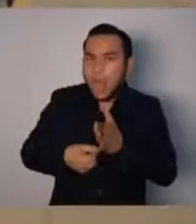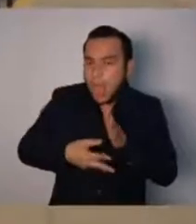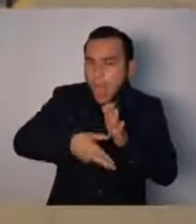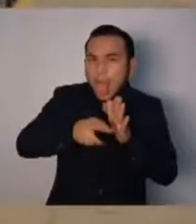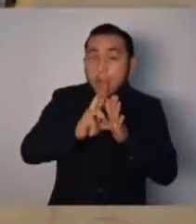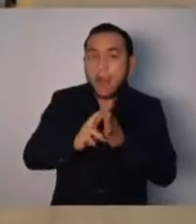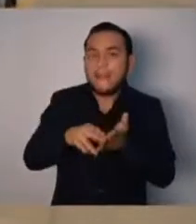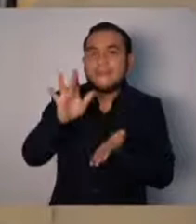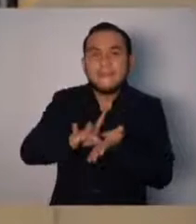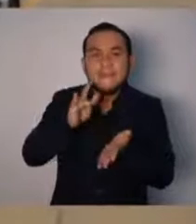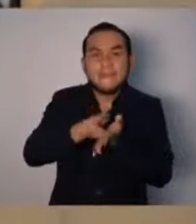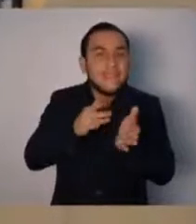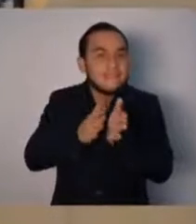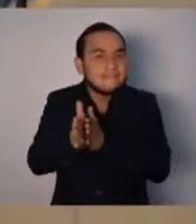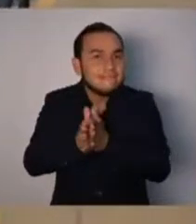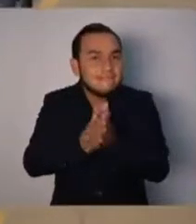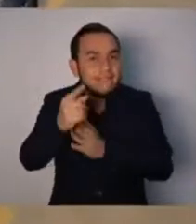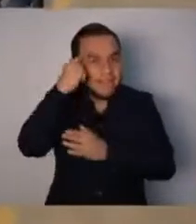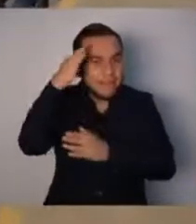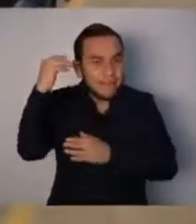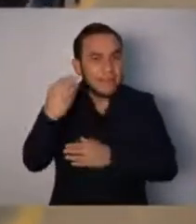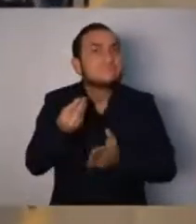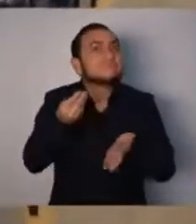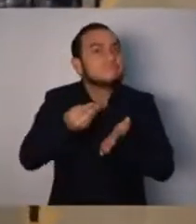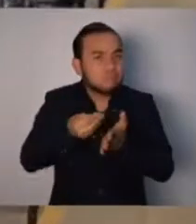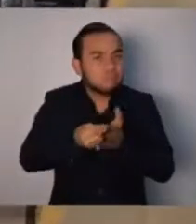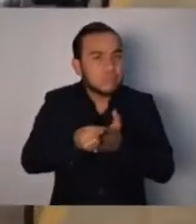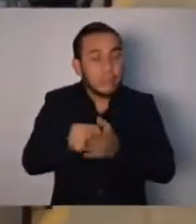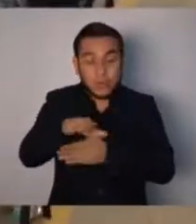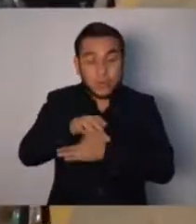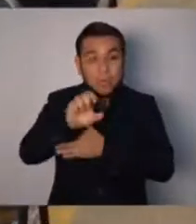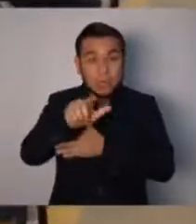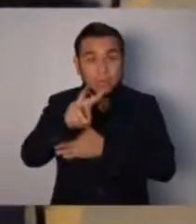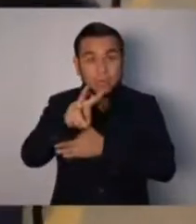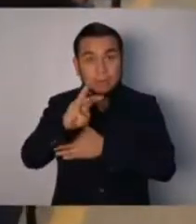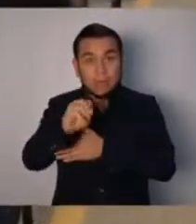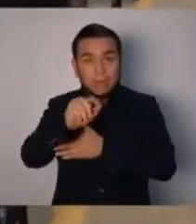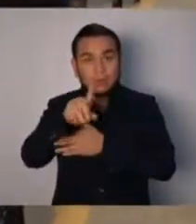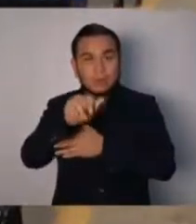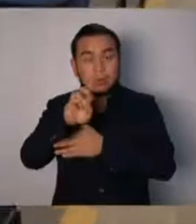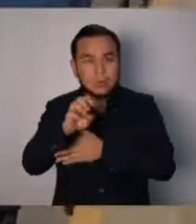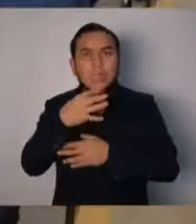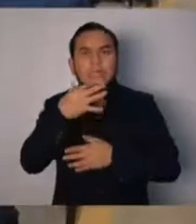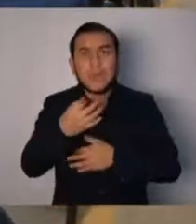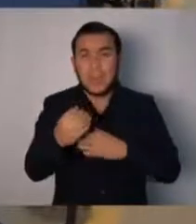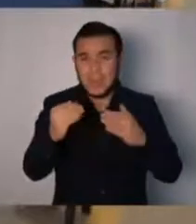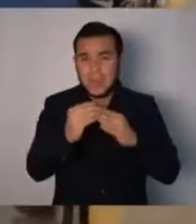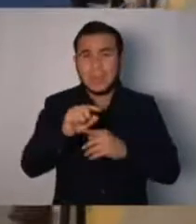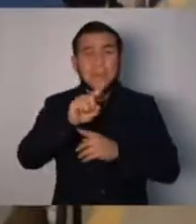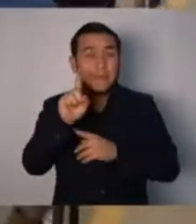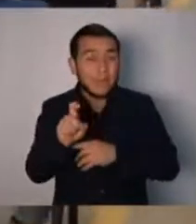ellos y de sus intereses políticos y económicos y no sólo el mozote los veteranos pregúntenle a los veteranos de guerra